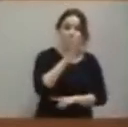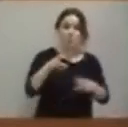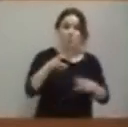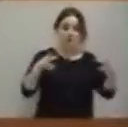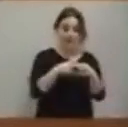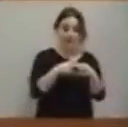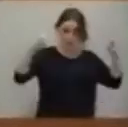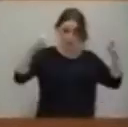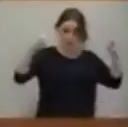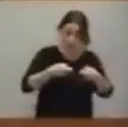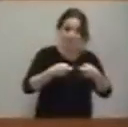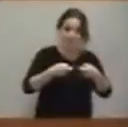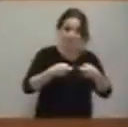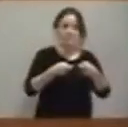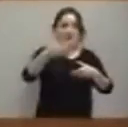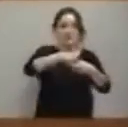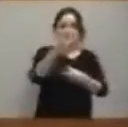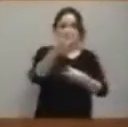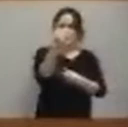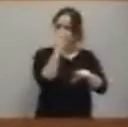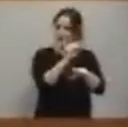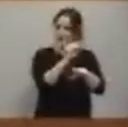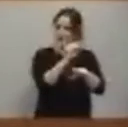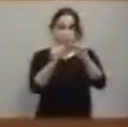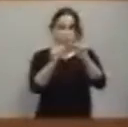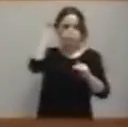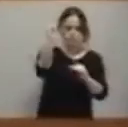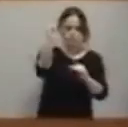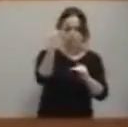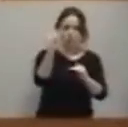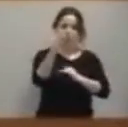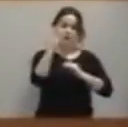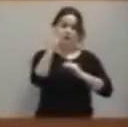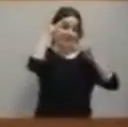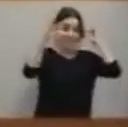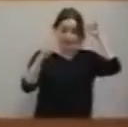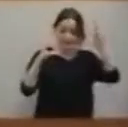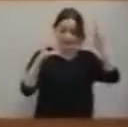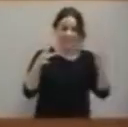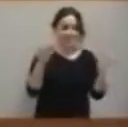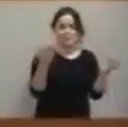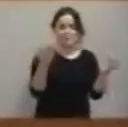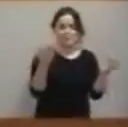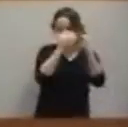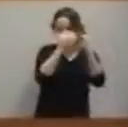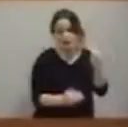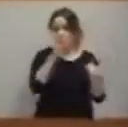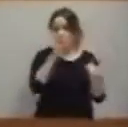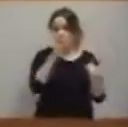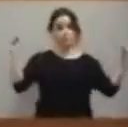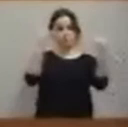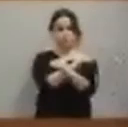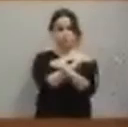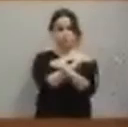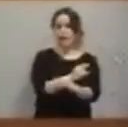con una carga financiera muy, muy alta y con una actividad, con una cifra de negocio muy baja. No voy a repetir las cifras porque las